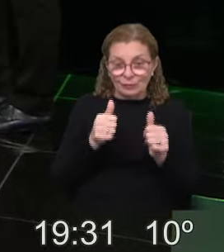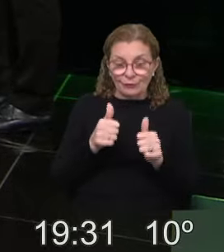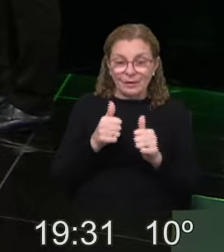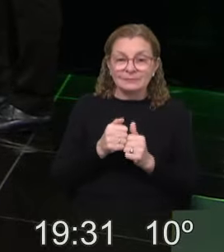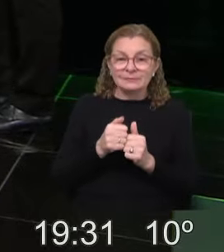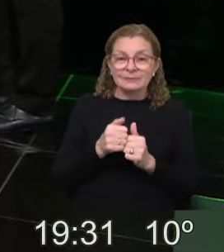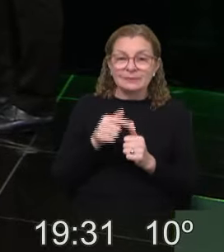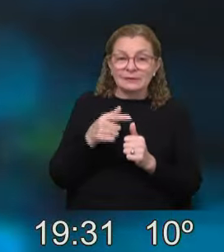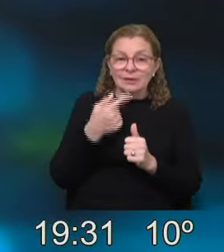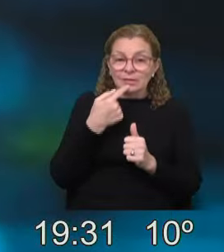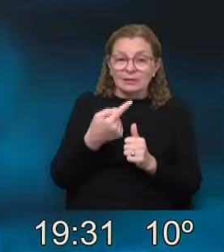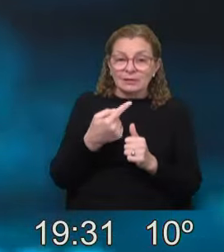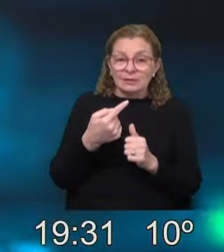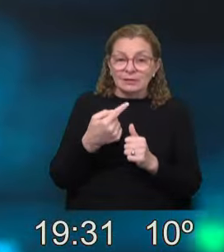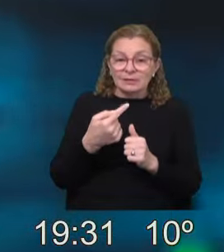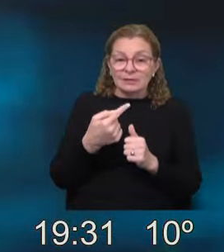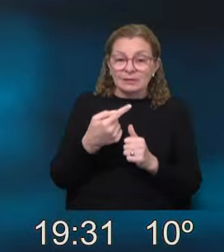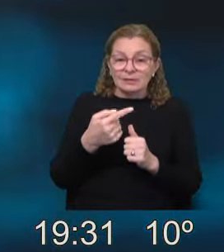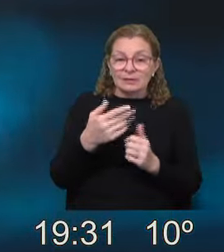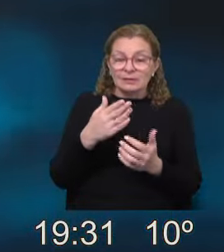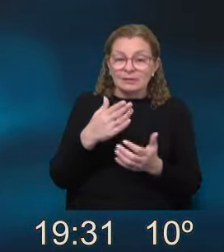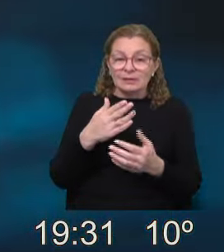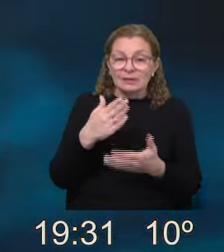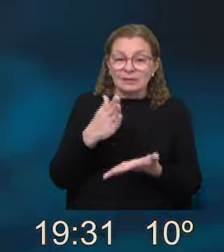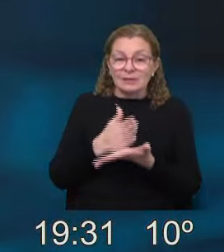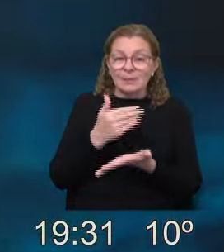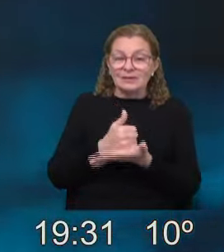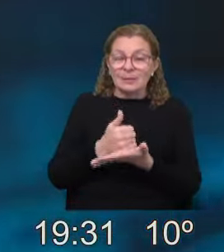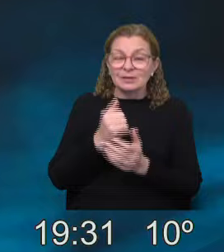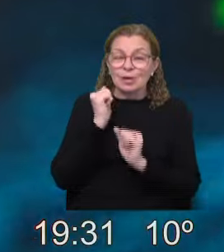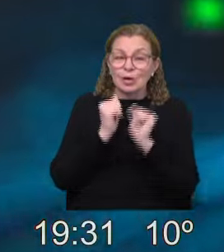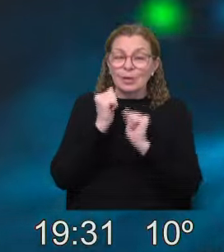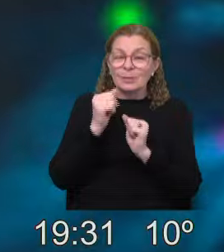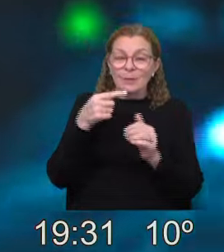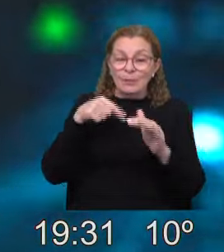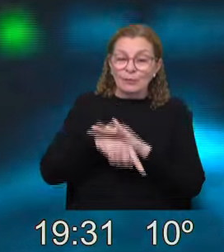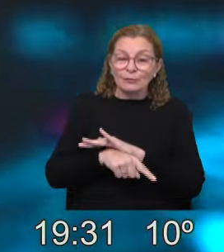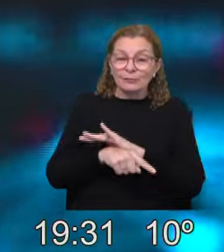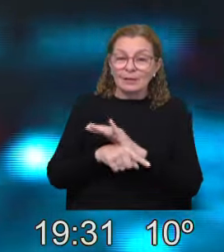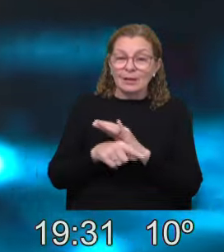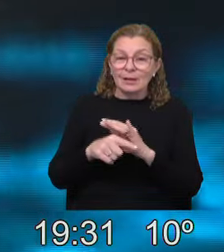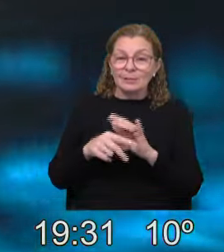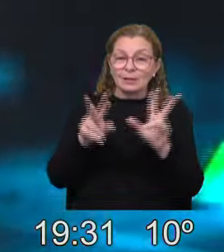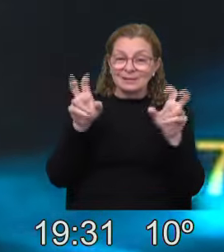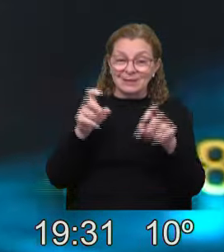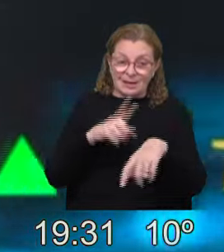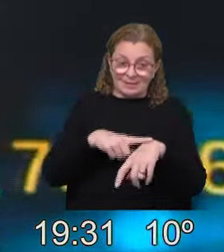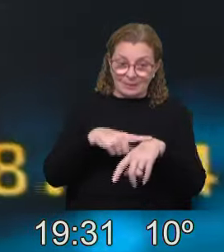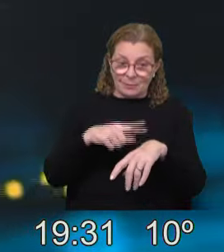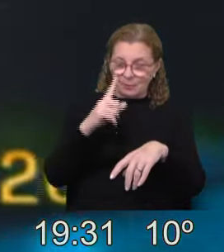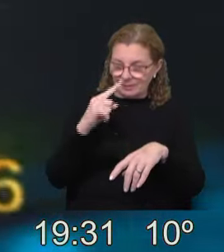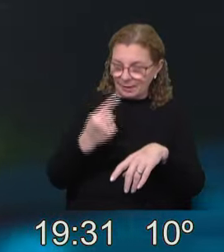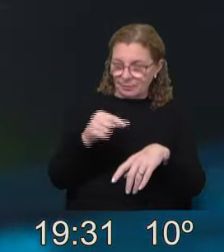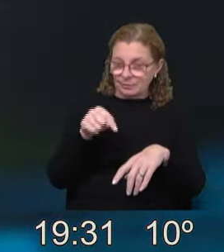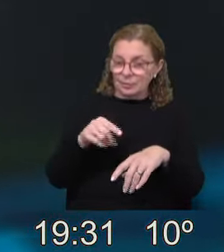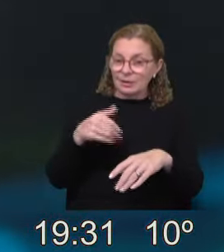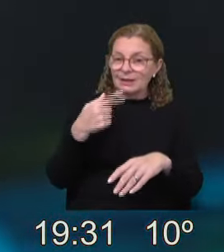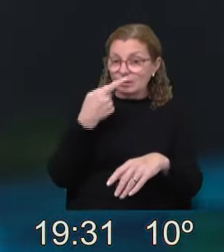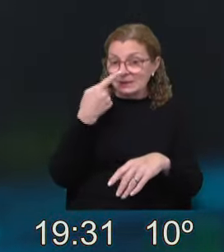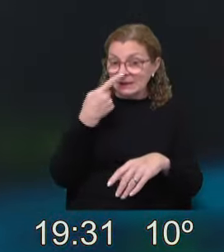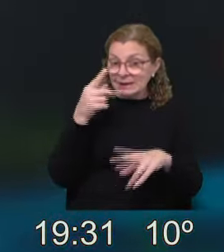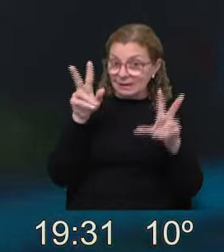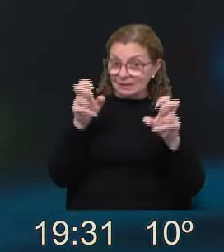bien Sí Esto está disponible ahí en el blog del departamento de economía para profundizar nosotros vamos a hacer un abordaje superficial por tema de tiempo pero ahí queda para quien les interese